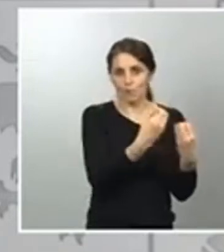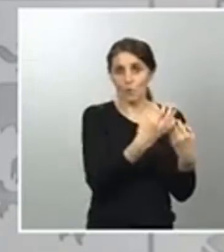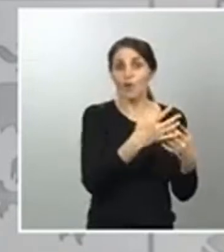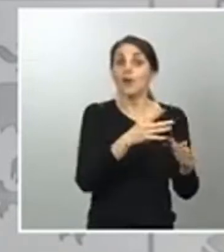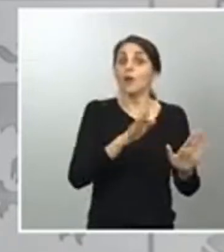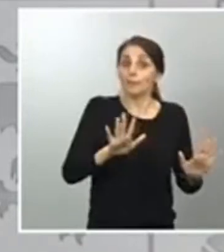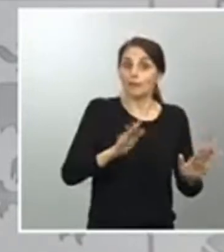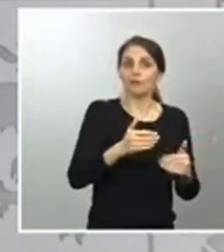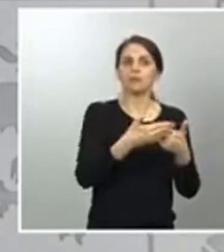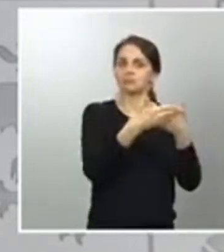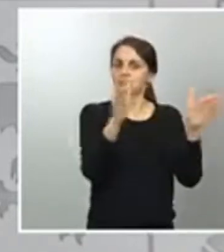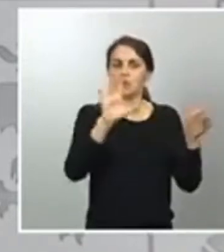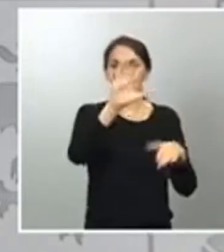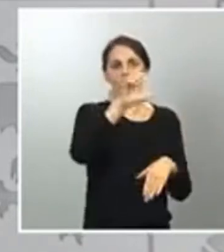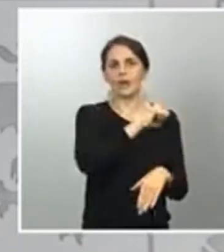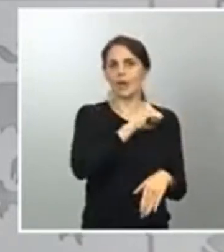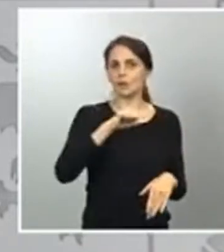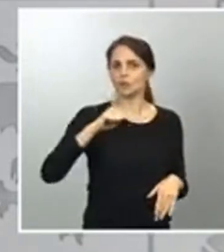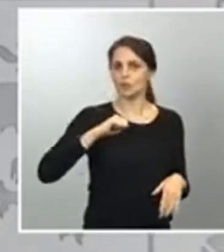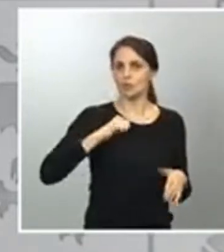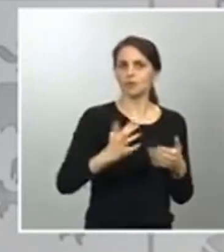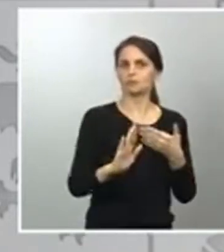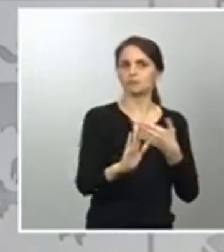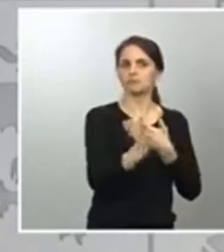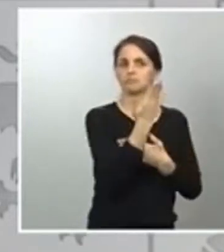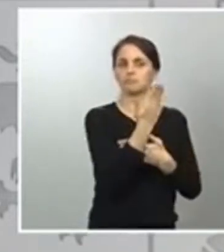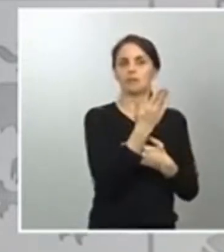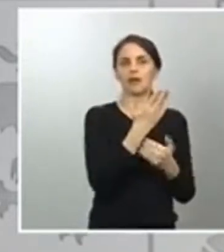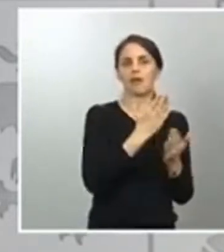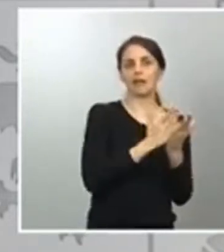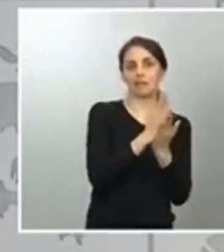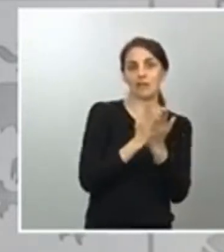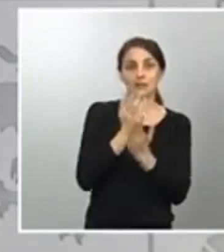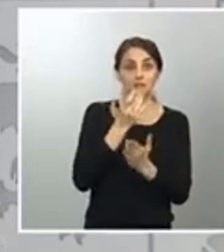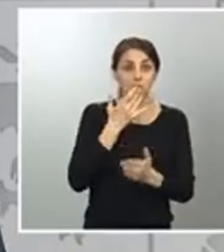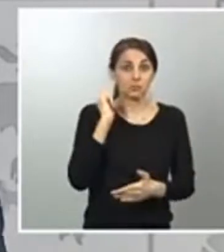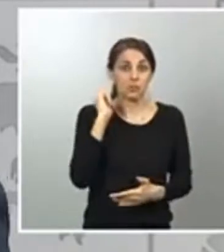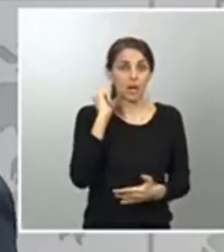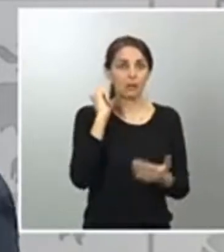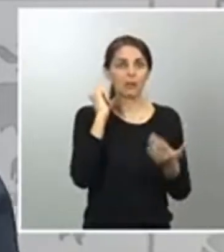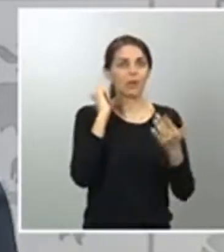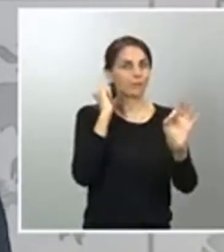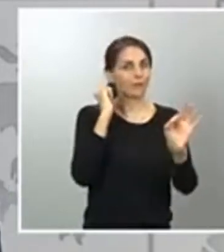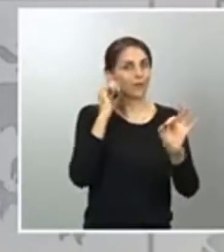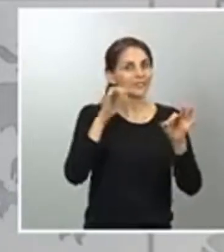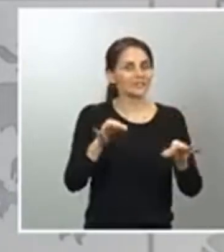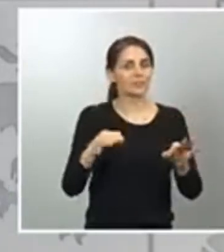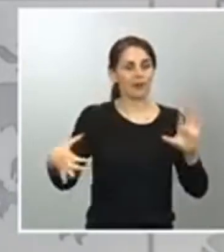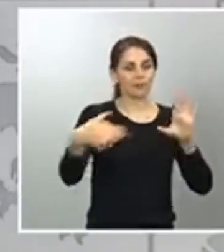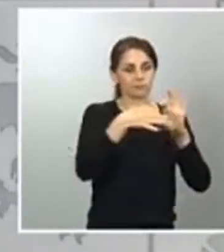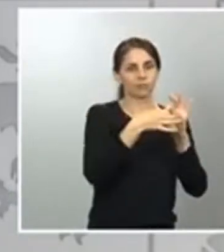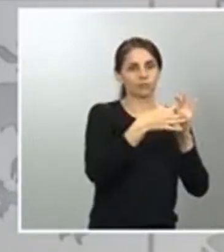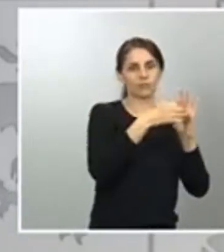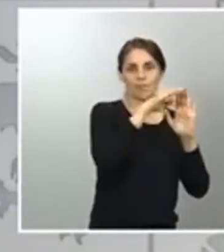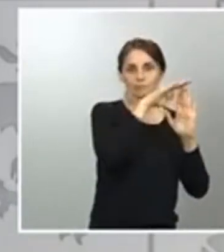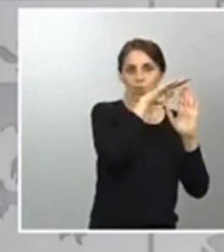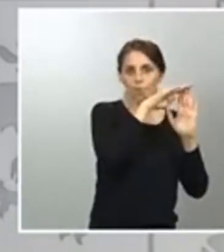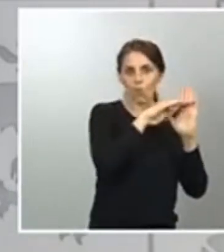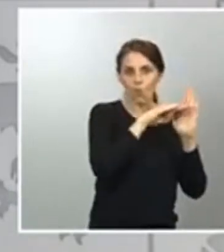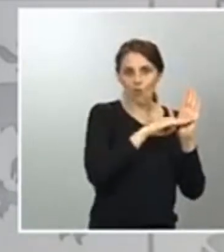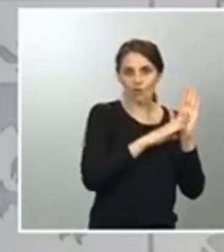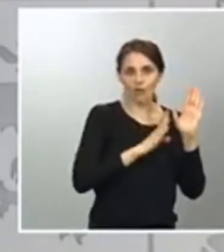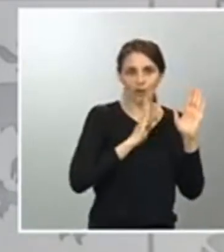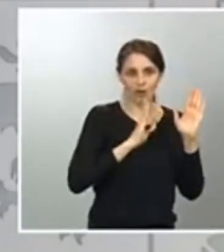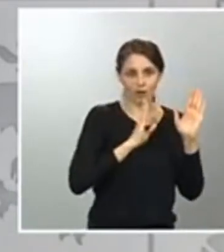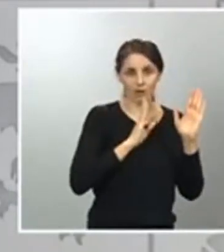propuestas alternativas motivadas en base a los criterios, a ese panel al cual antes he hecho referencia, y si está lo suficientemente motivada y